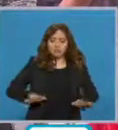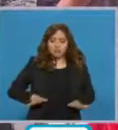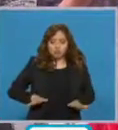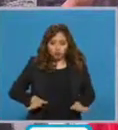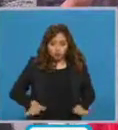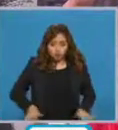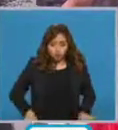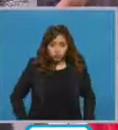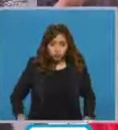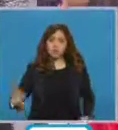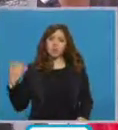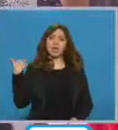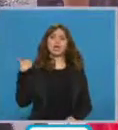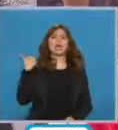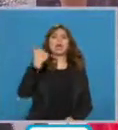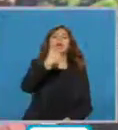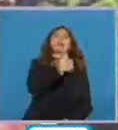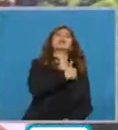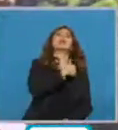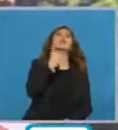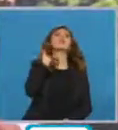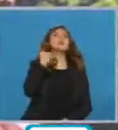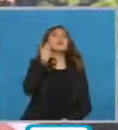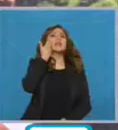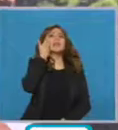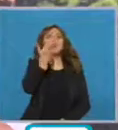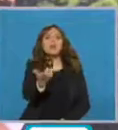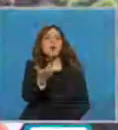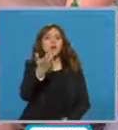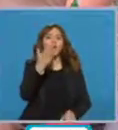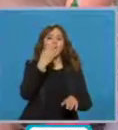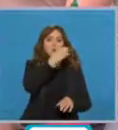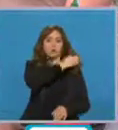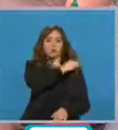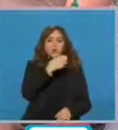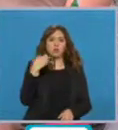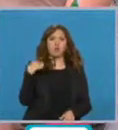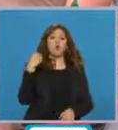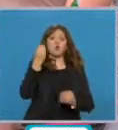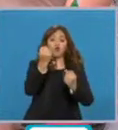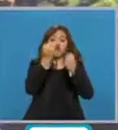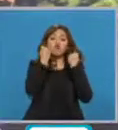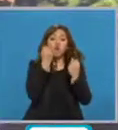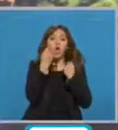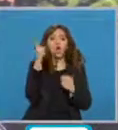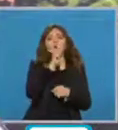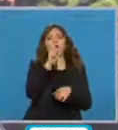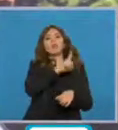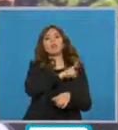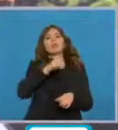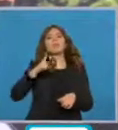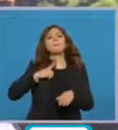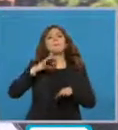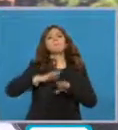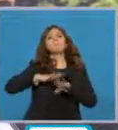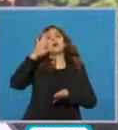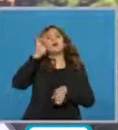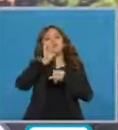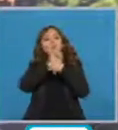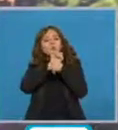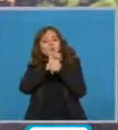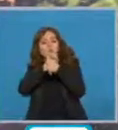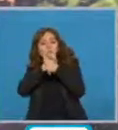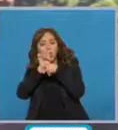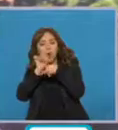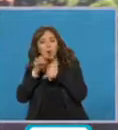parte de arriba, si queremos utilizar detalles en los hombros que no sean tan llamativos, que sean un poquito más